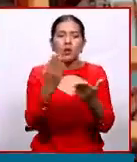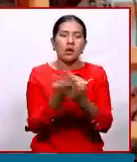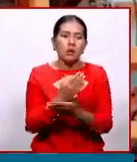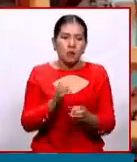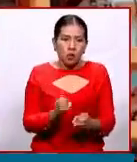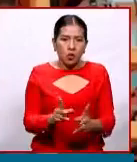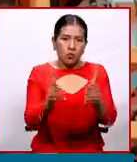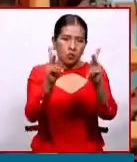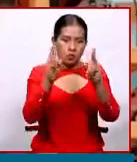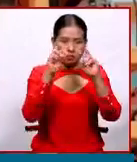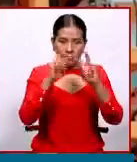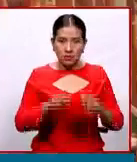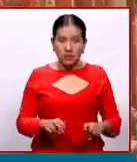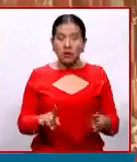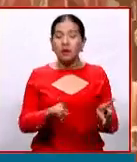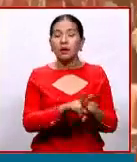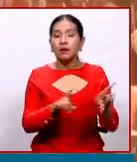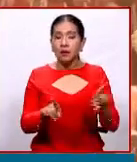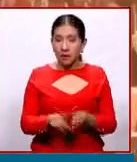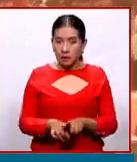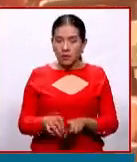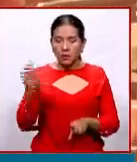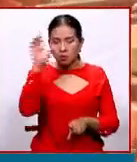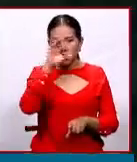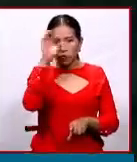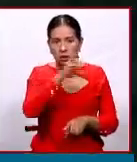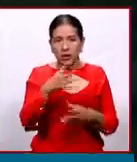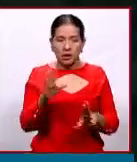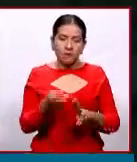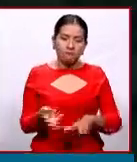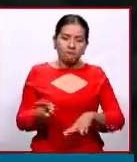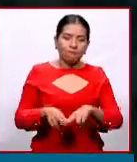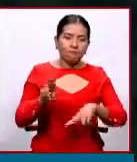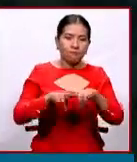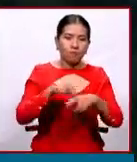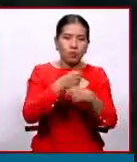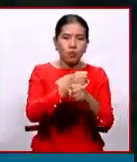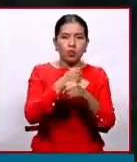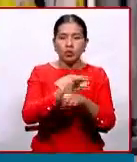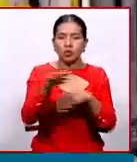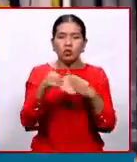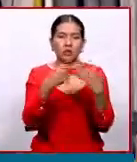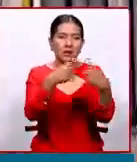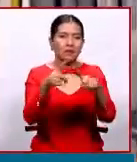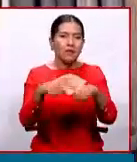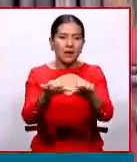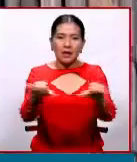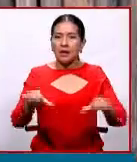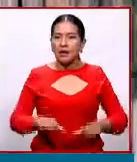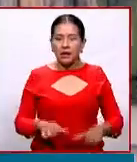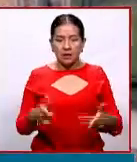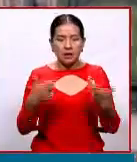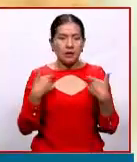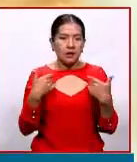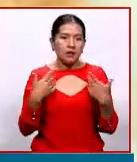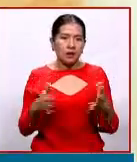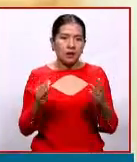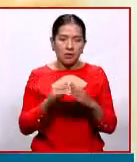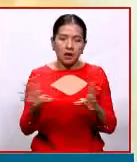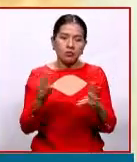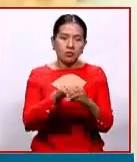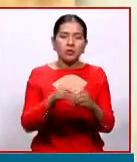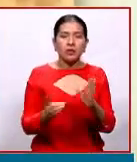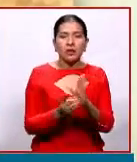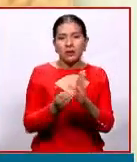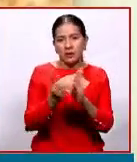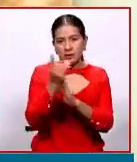oportunidades exploratorias, sino también para poder buscar un incremento de producción en diferentes campos que tenemos en